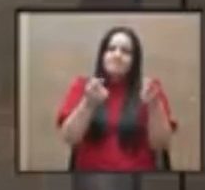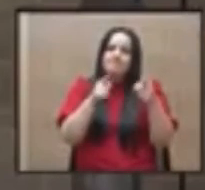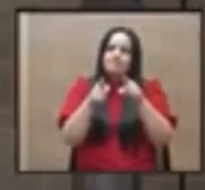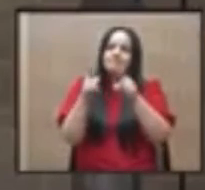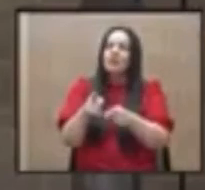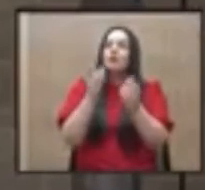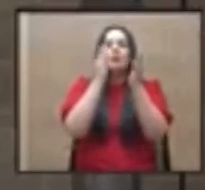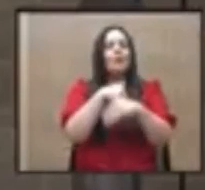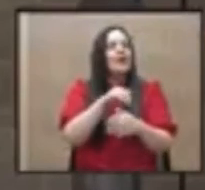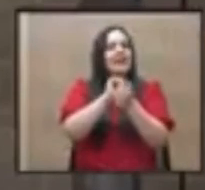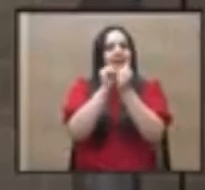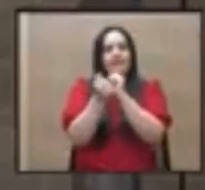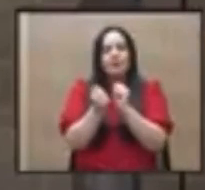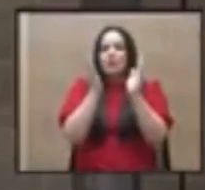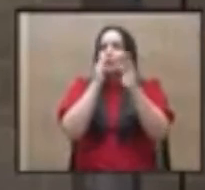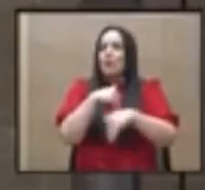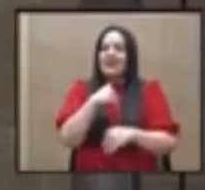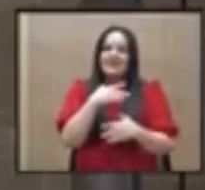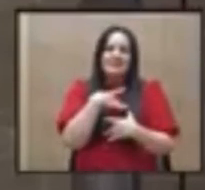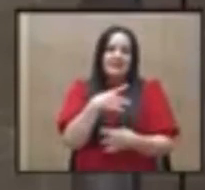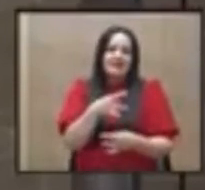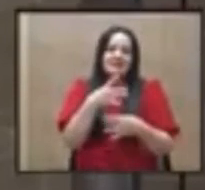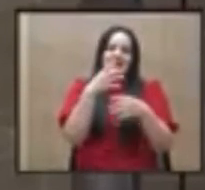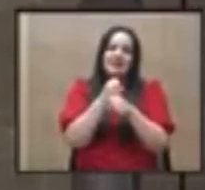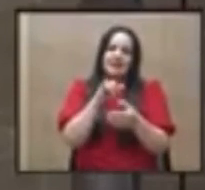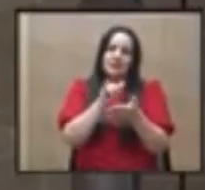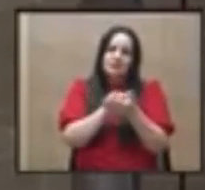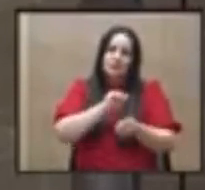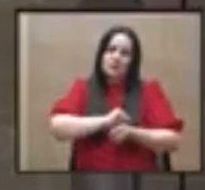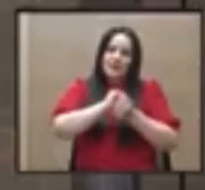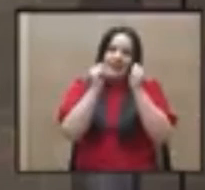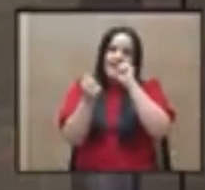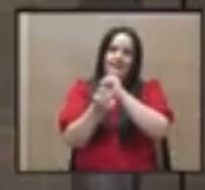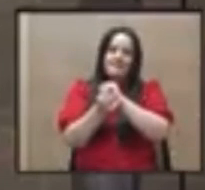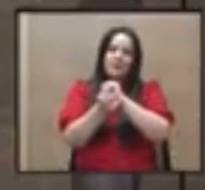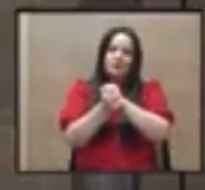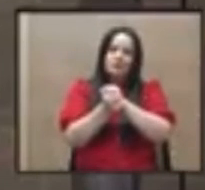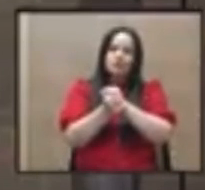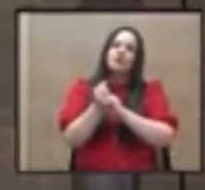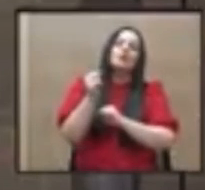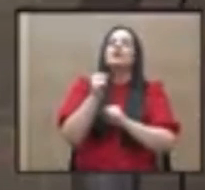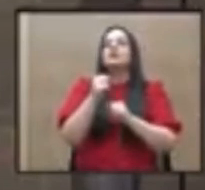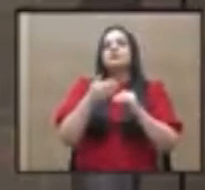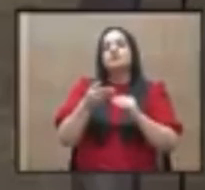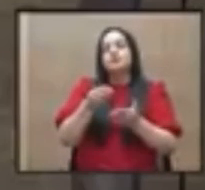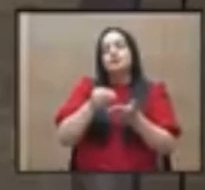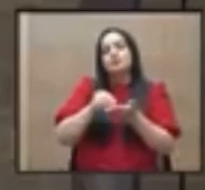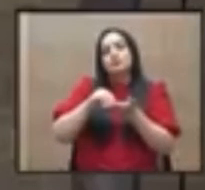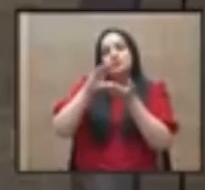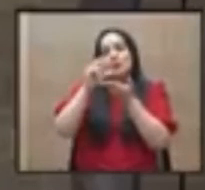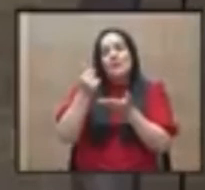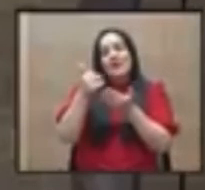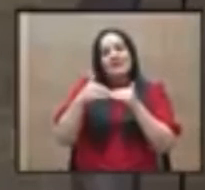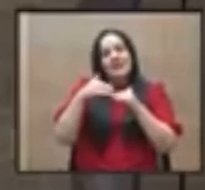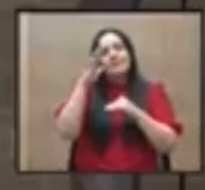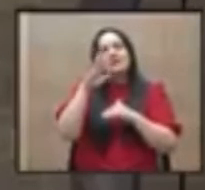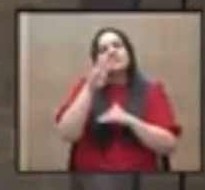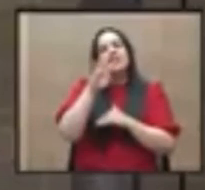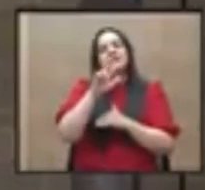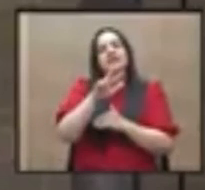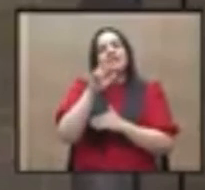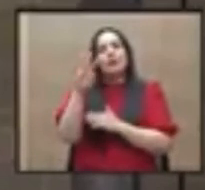ni ningún interés de generar esos cambios. Sumas giradas de más de 34.000 millones en el Ministerio